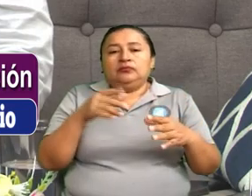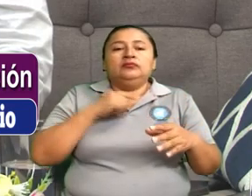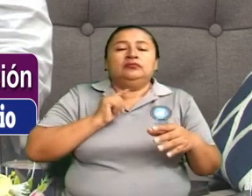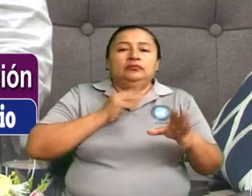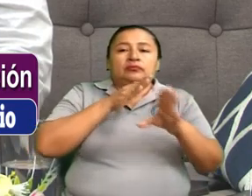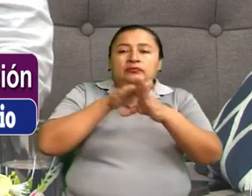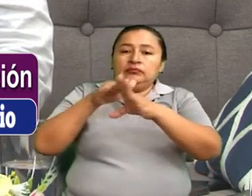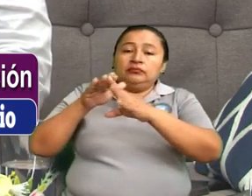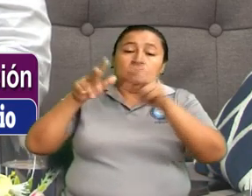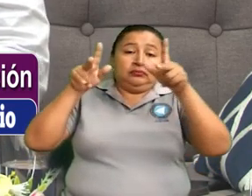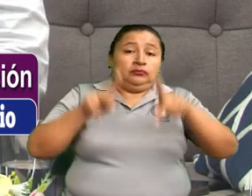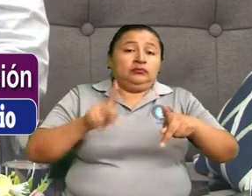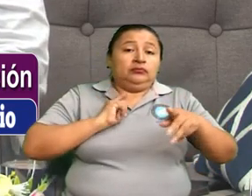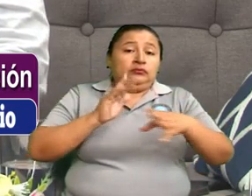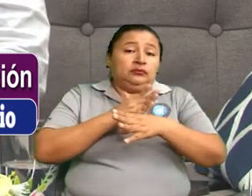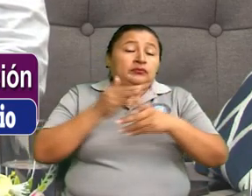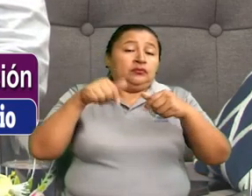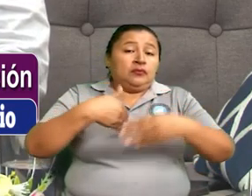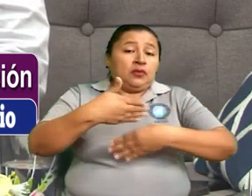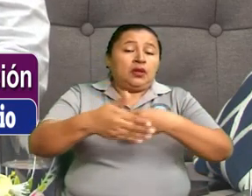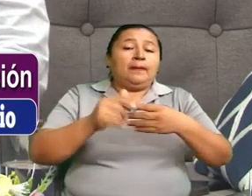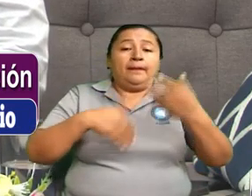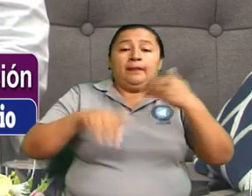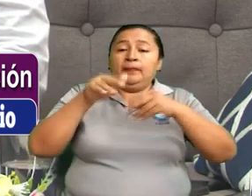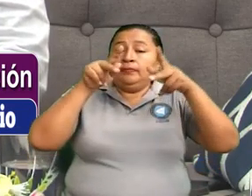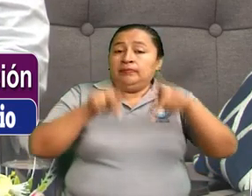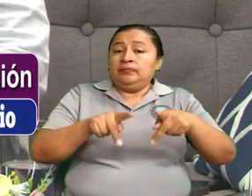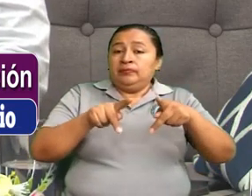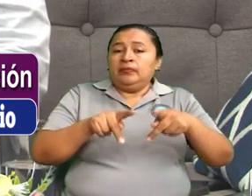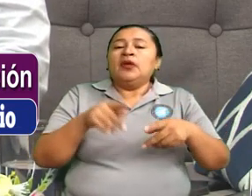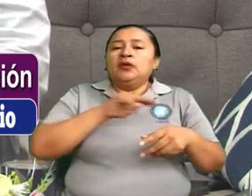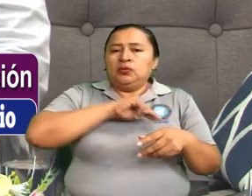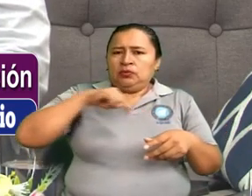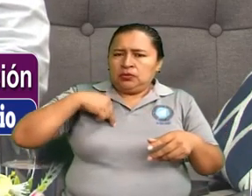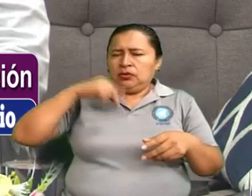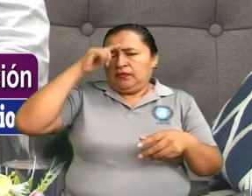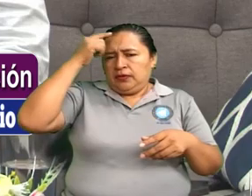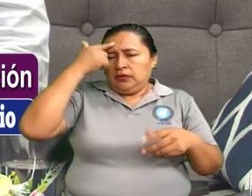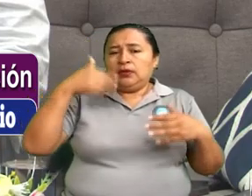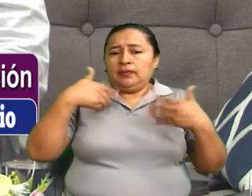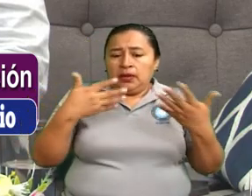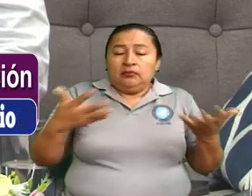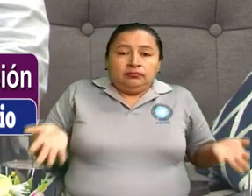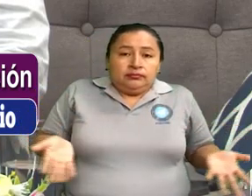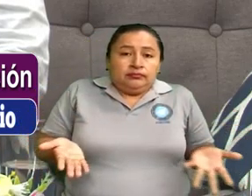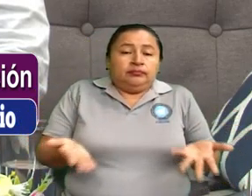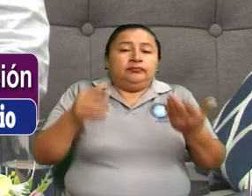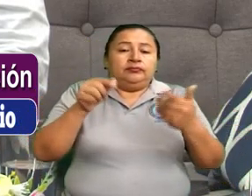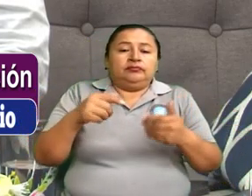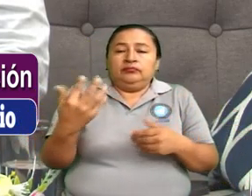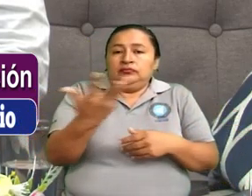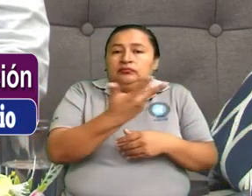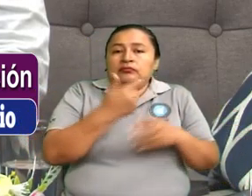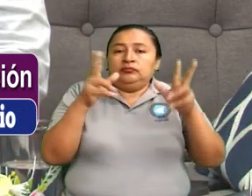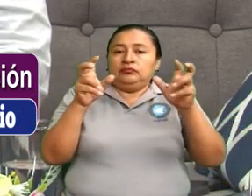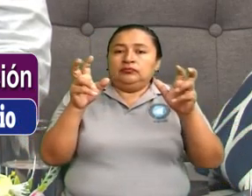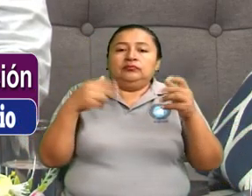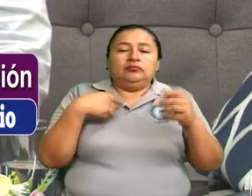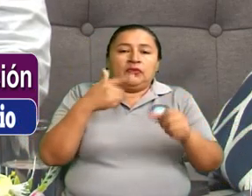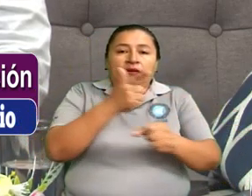llegando a más familias, a más personas. Y nuestro gobierno también nos viene impulsando todo el tema